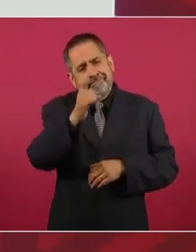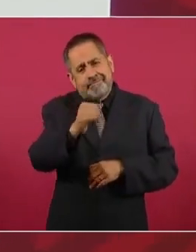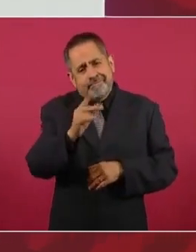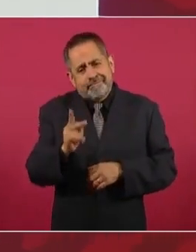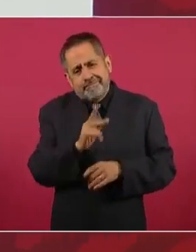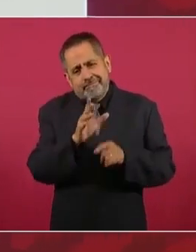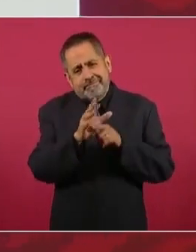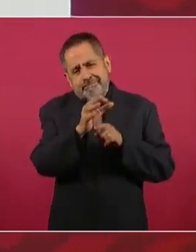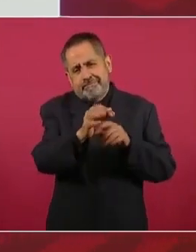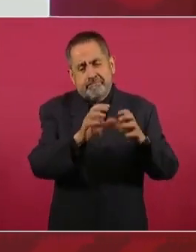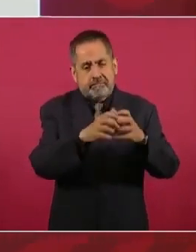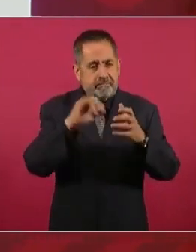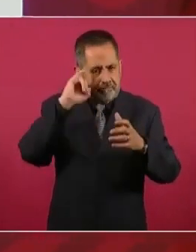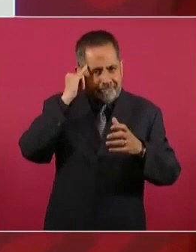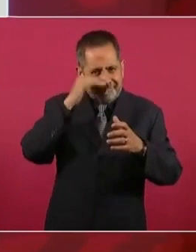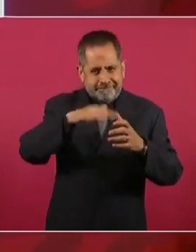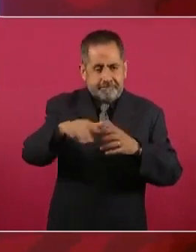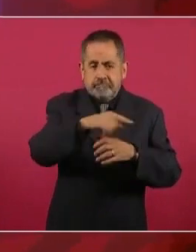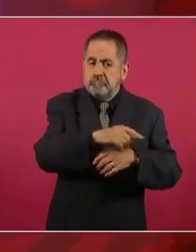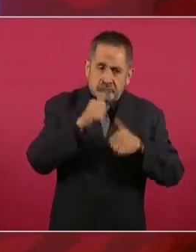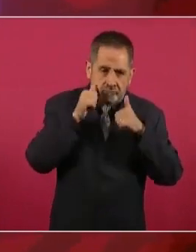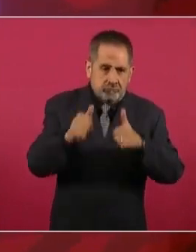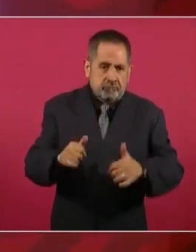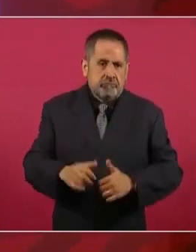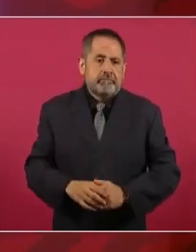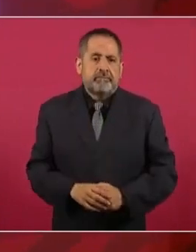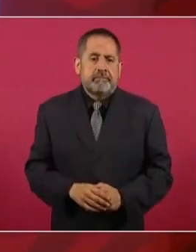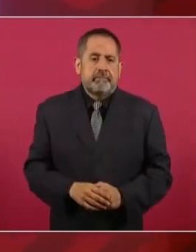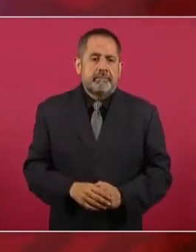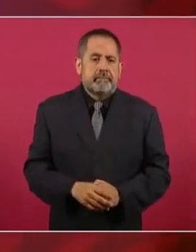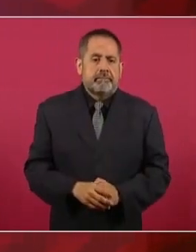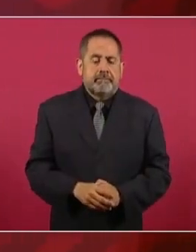y trabajan los indígenas.